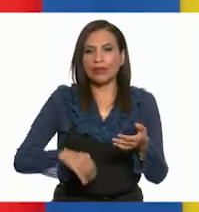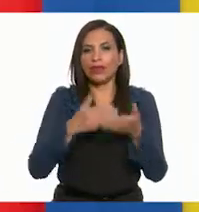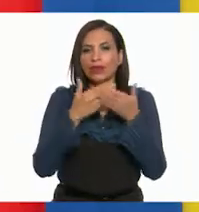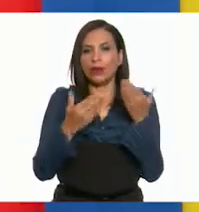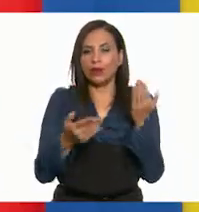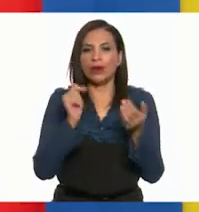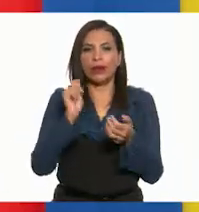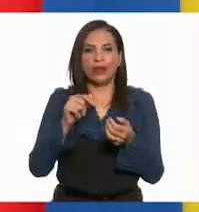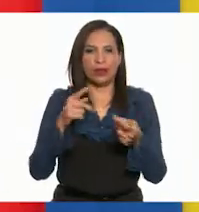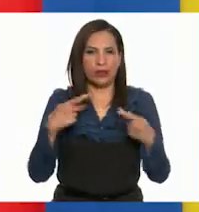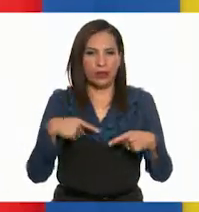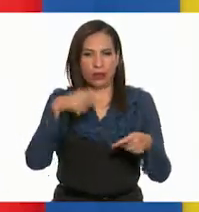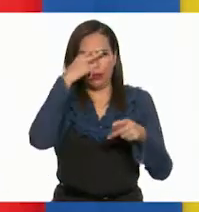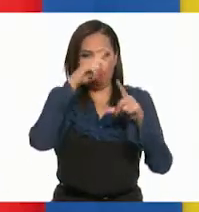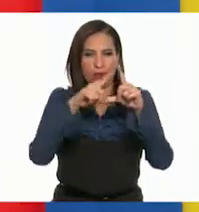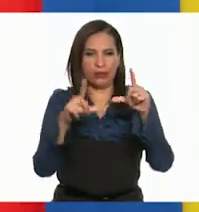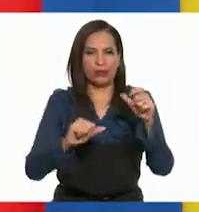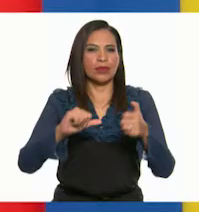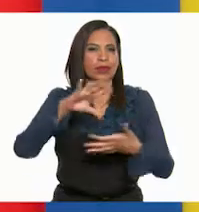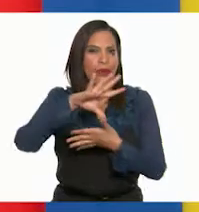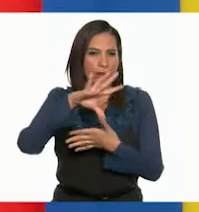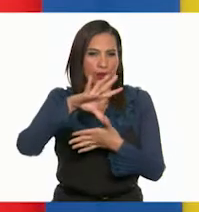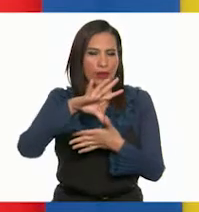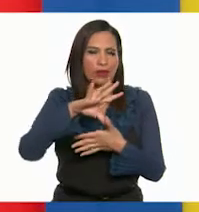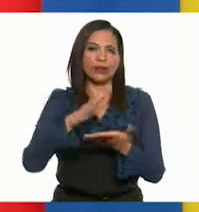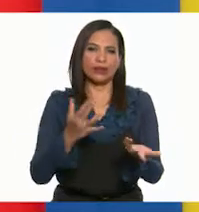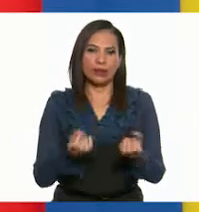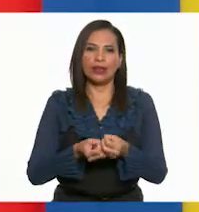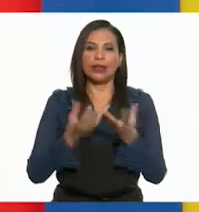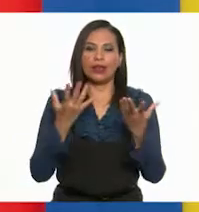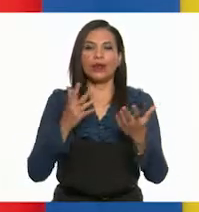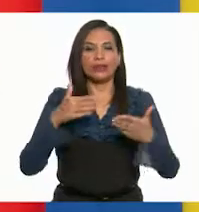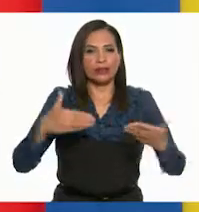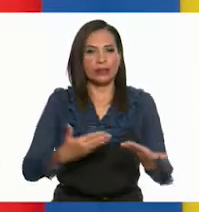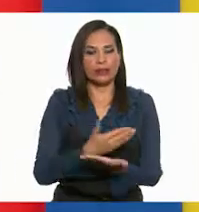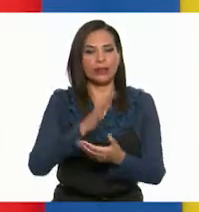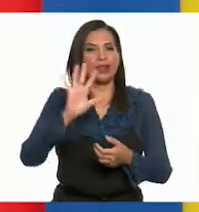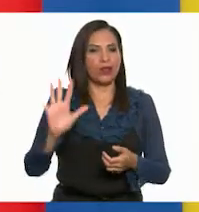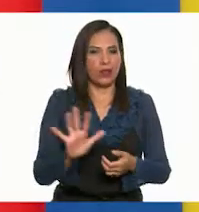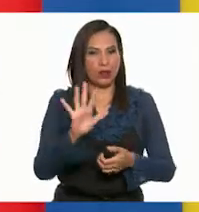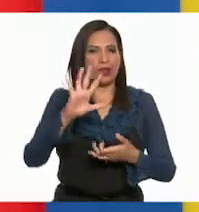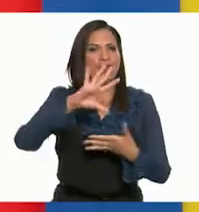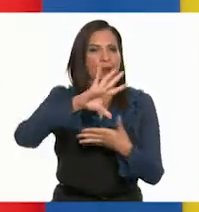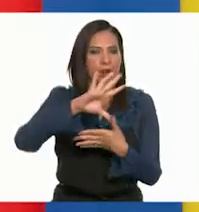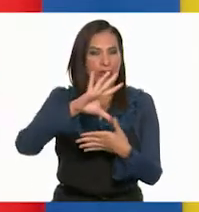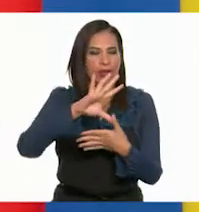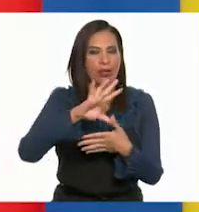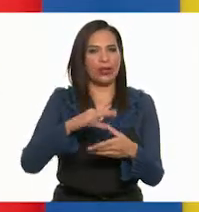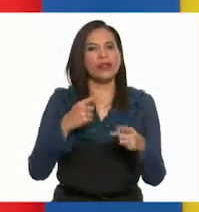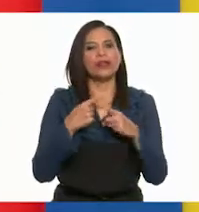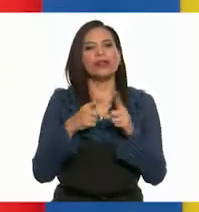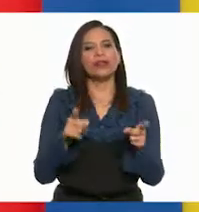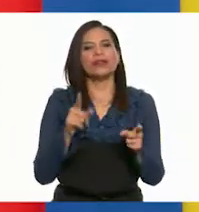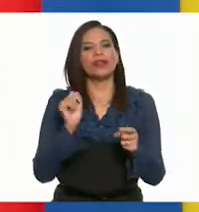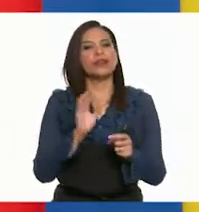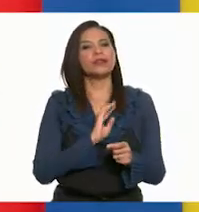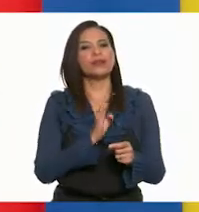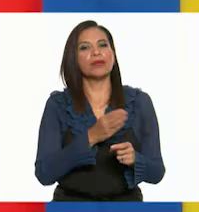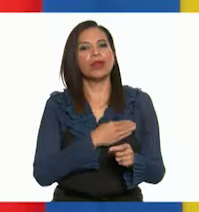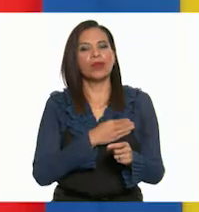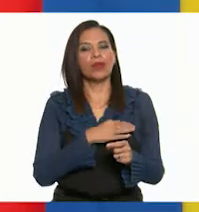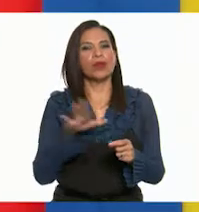los habitantes de la Nueva España como americanos. Claro, porque habían nacido en el continente americano, a diferencia de los